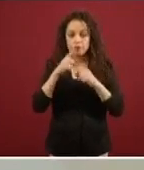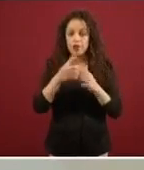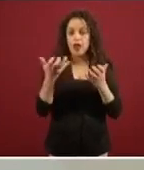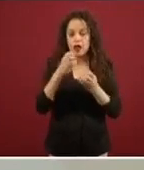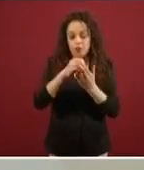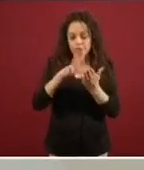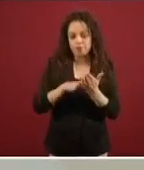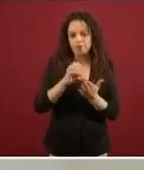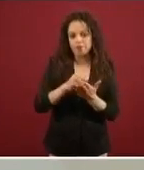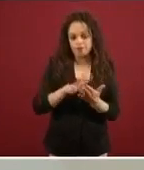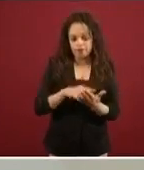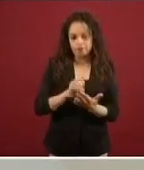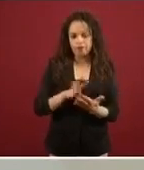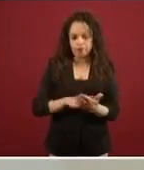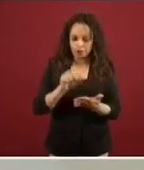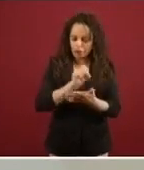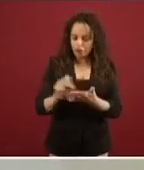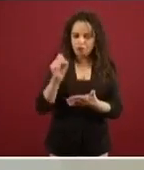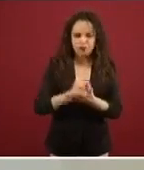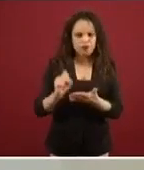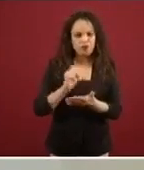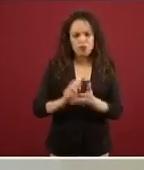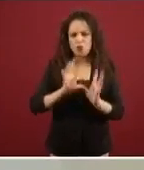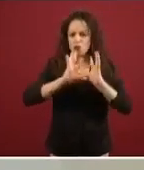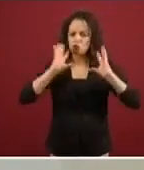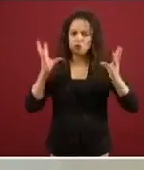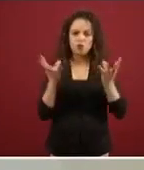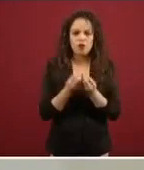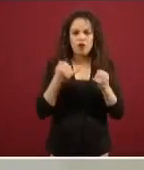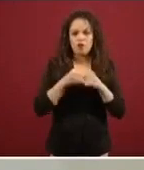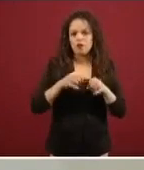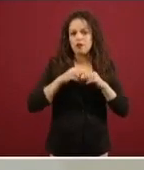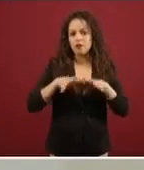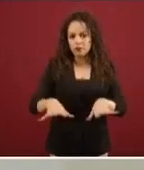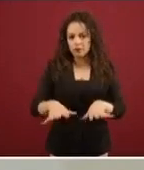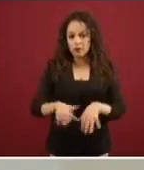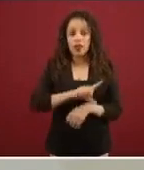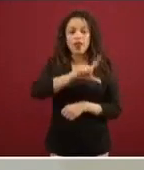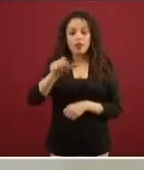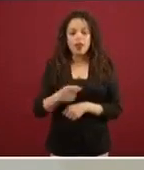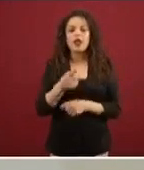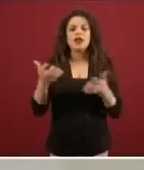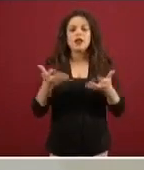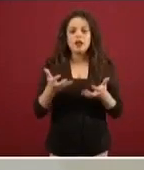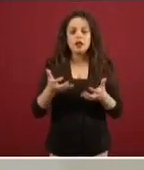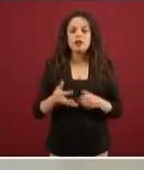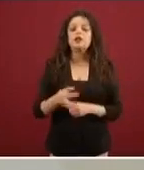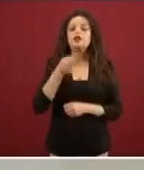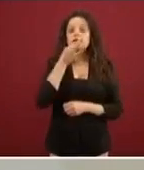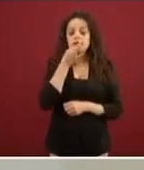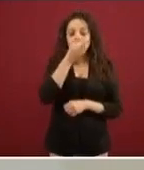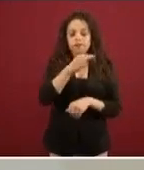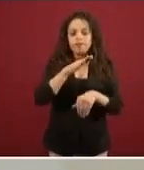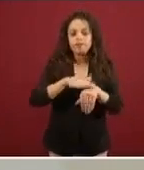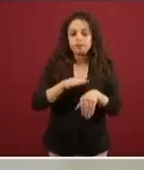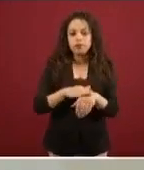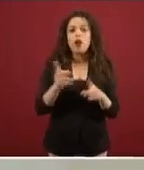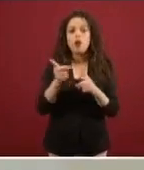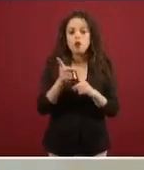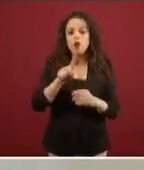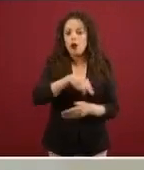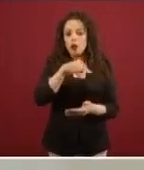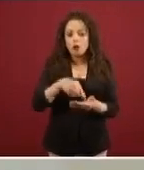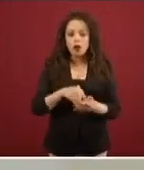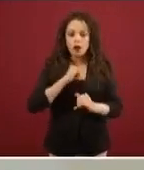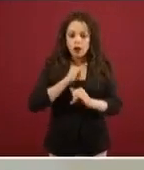toda esta información que entonces lo que hacen es proceder a notificarla en un sistema en línea. La mayoría de los epidemiólogos